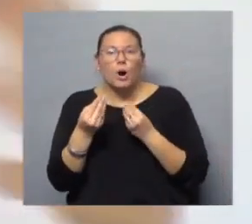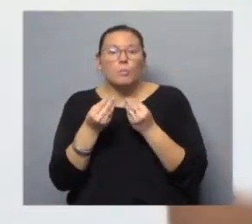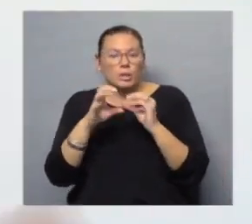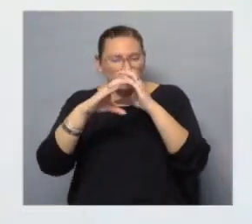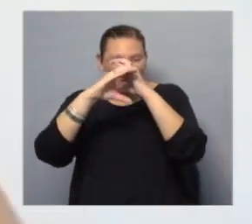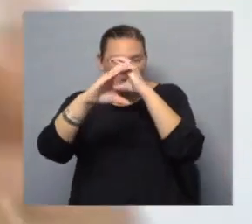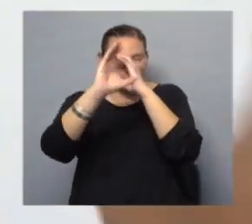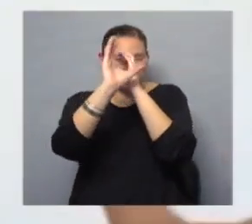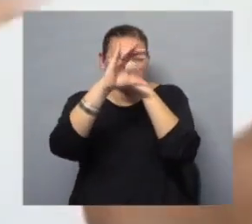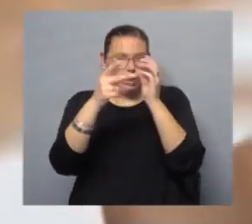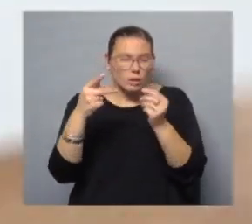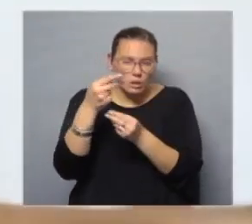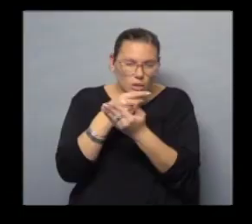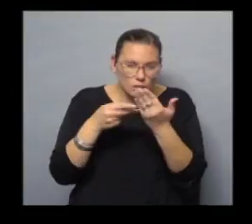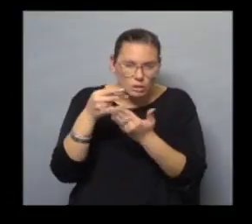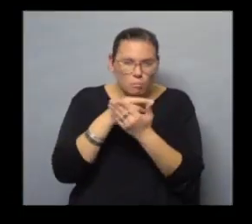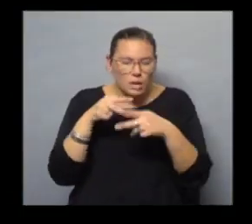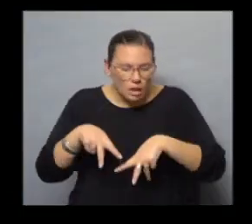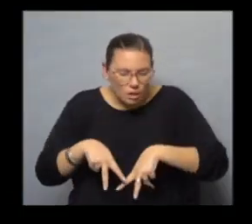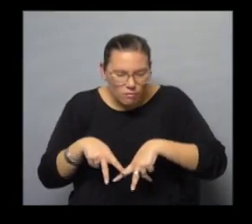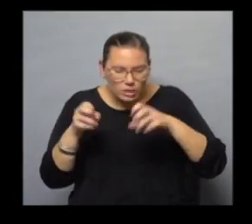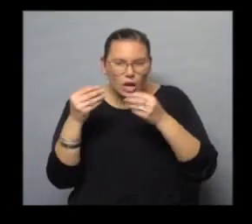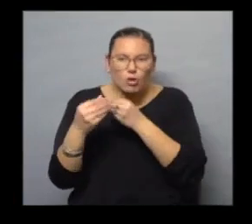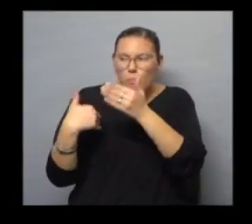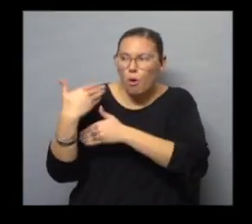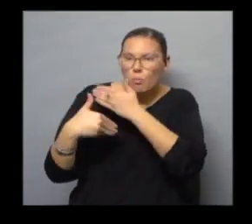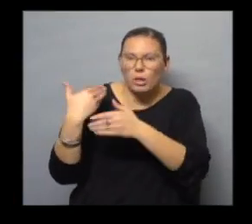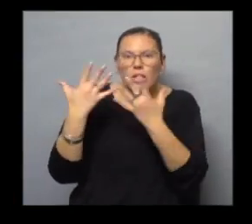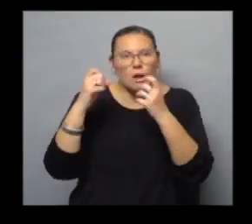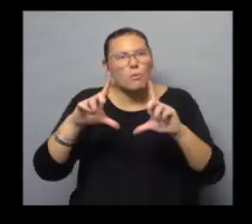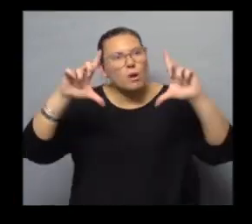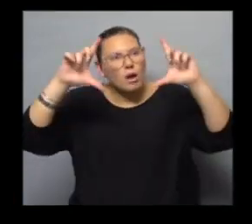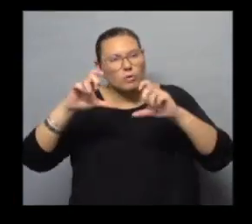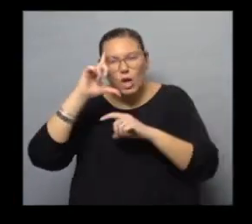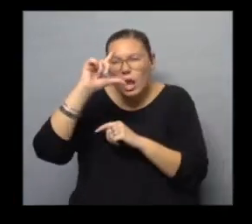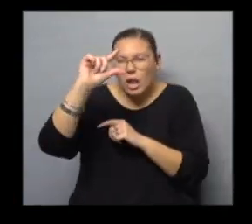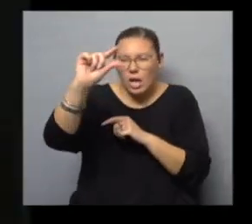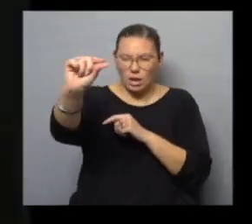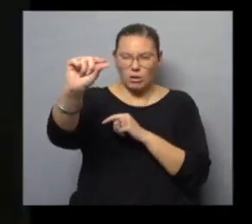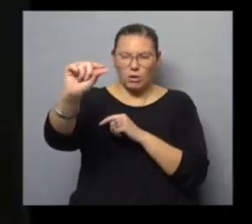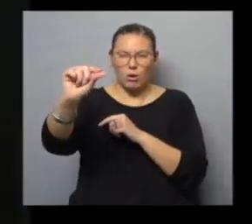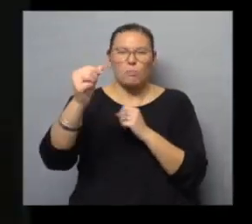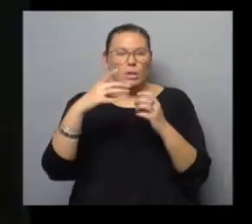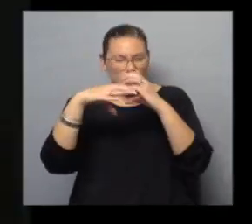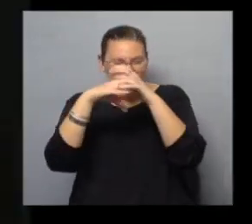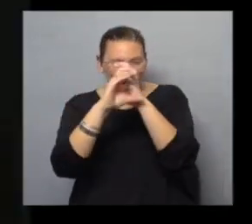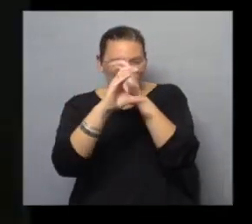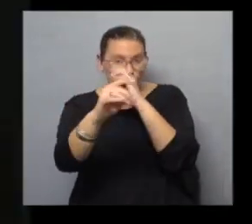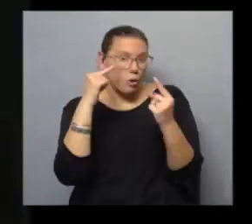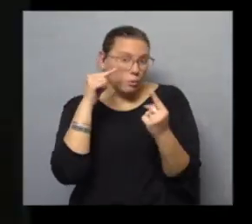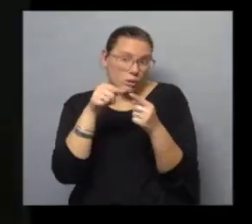telescopio ha sido diseñado para estudiar cómo estas galaxias han ido evolucionando. Queríamos una imagen del universo lejano, porque este telescopio ha sido